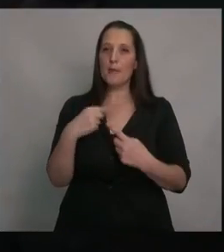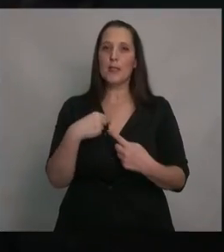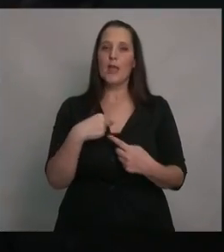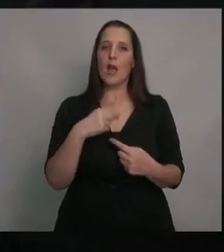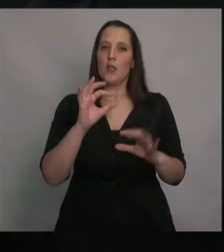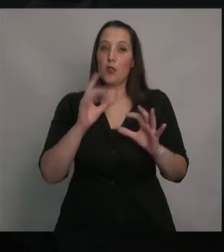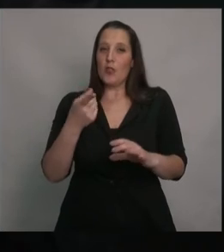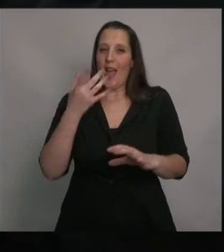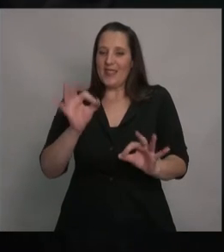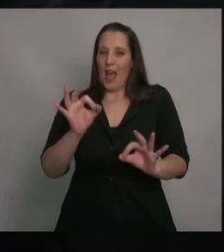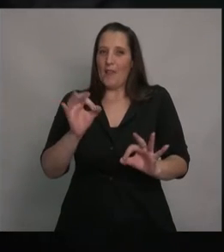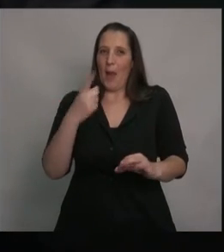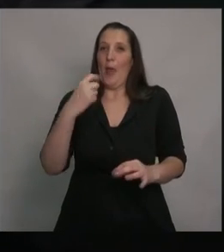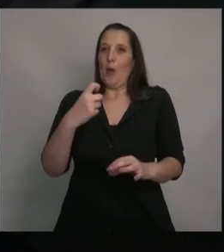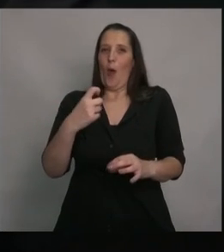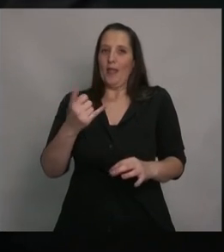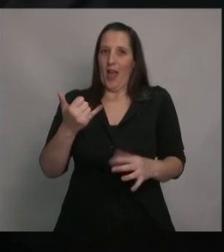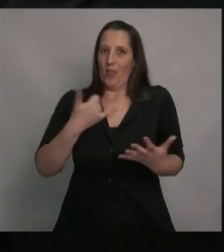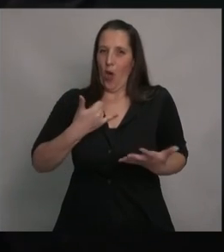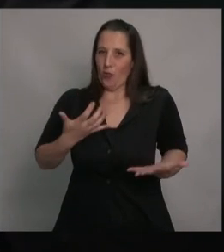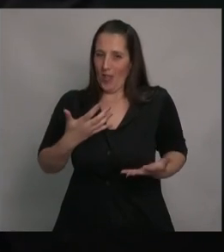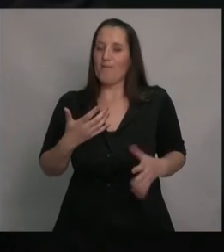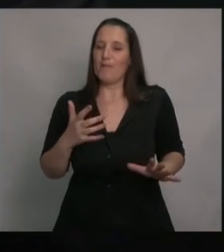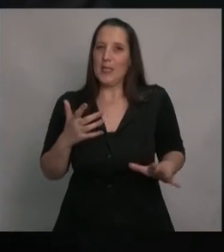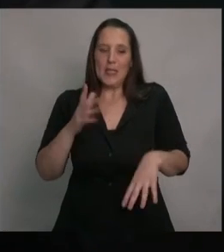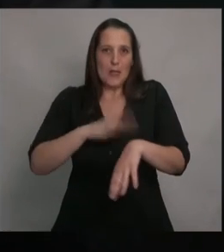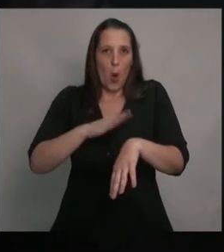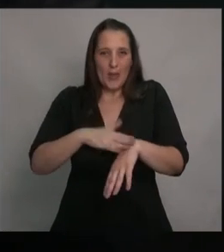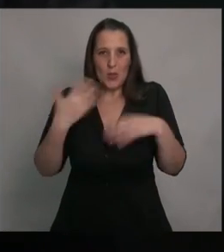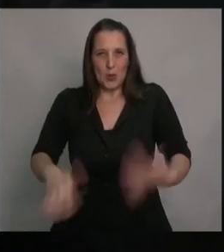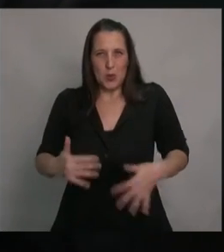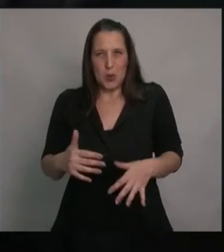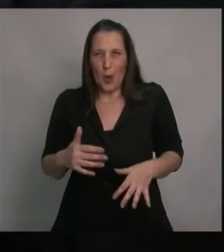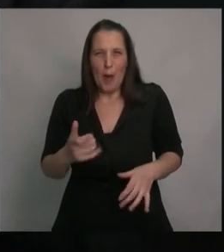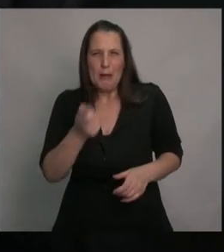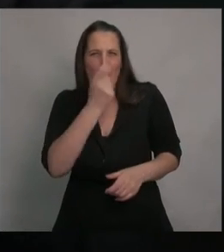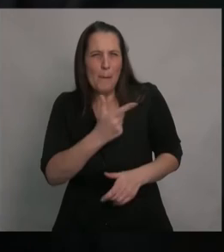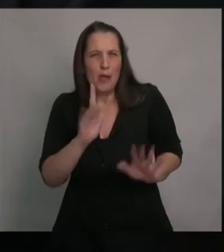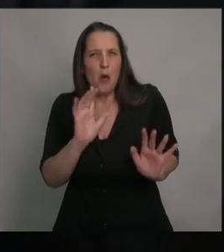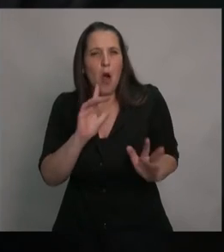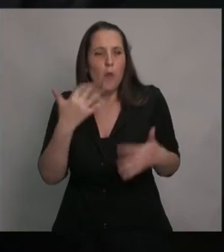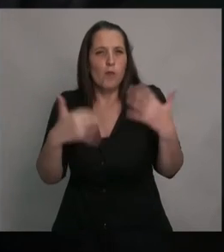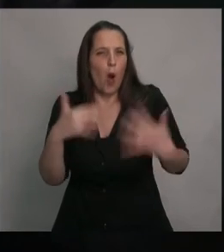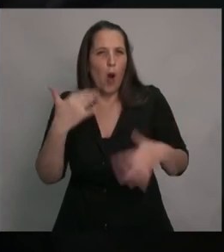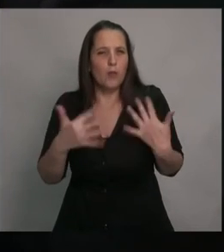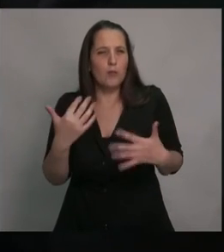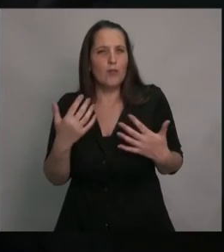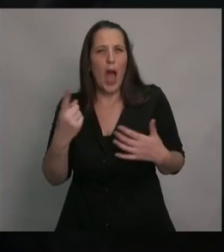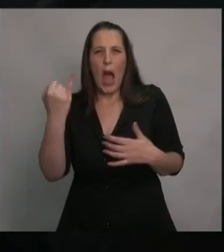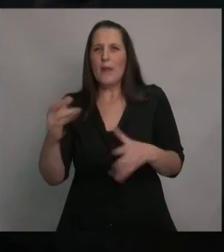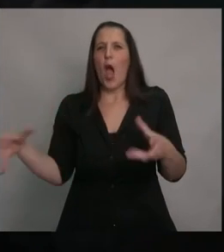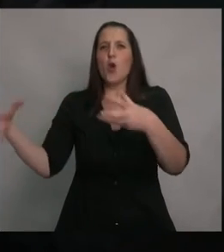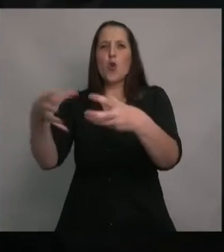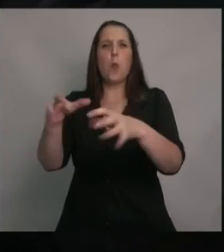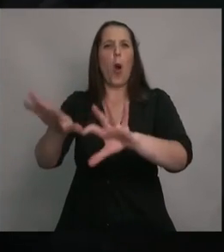yo al proceso. Y ese momento era realmente rápido. Hay un un grupo de